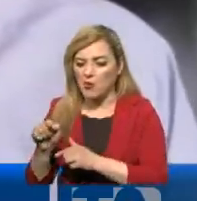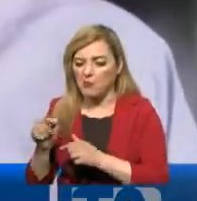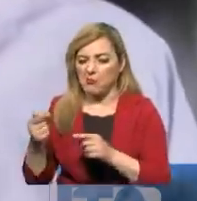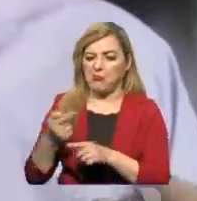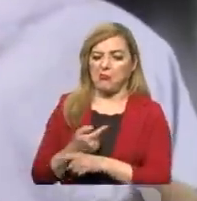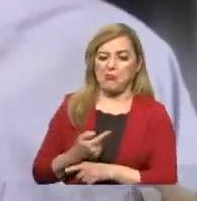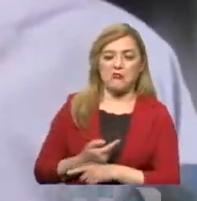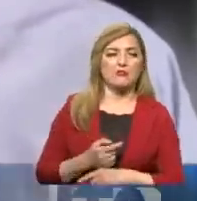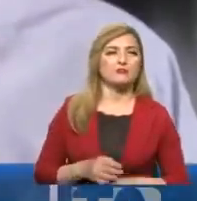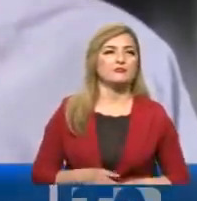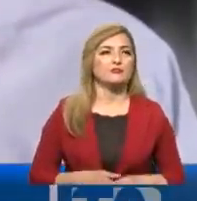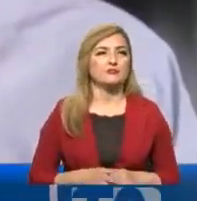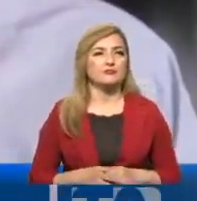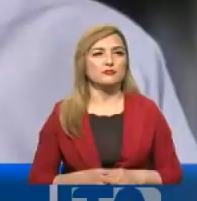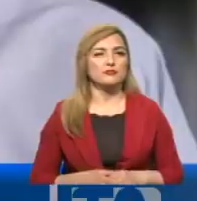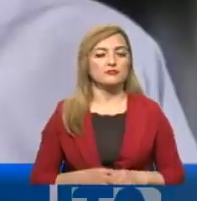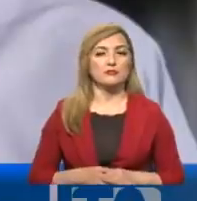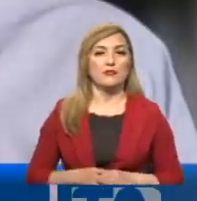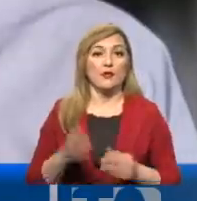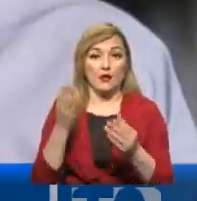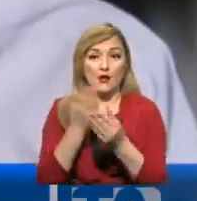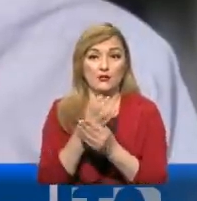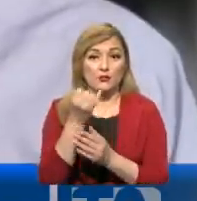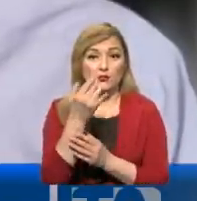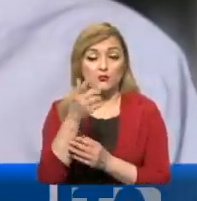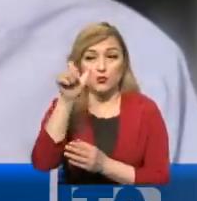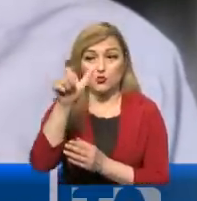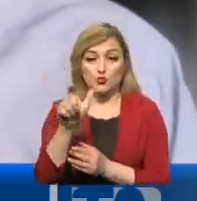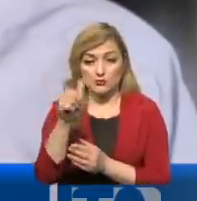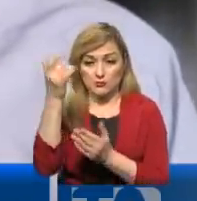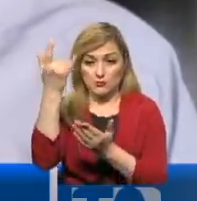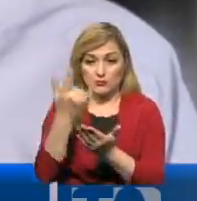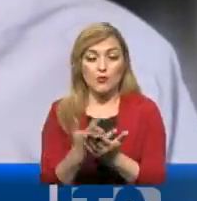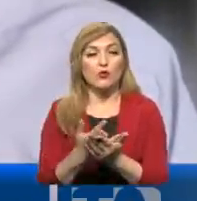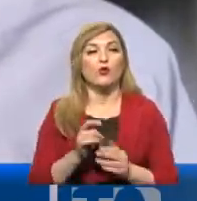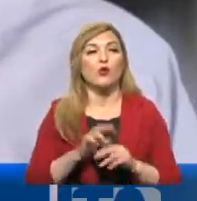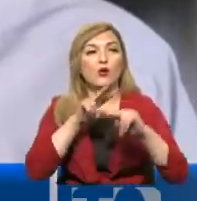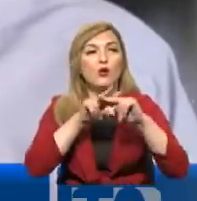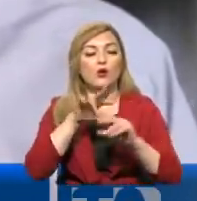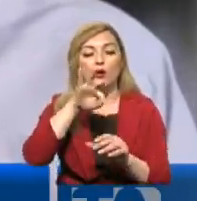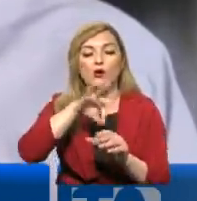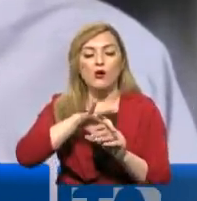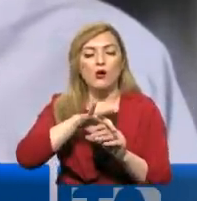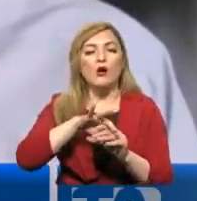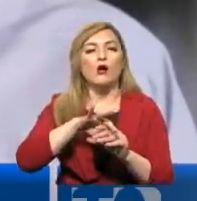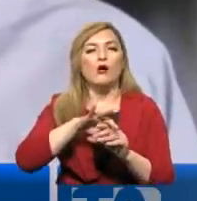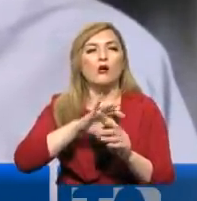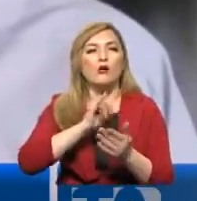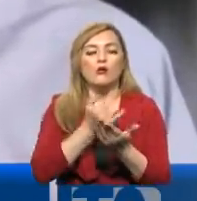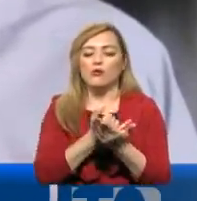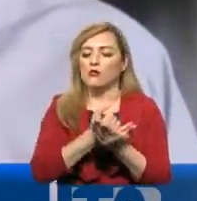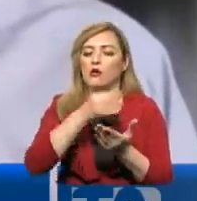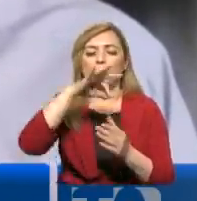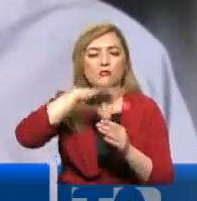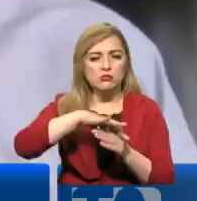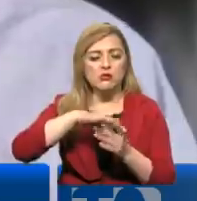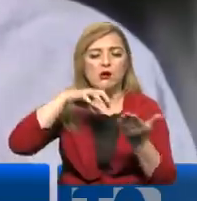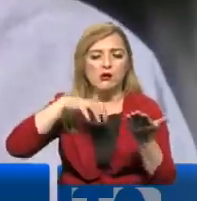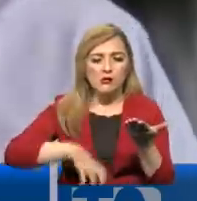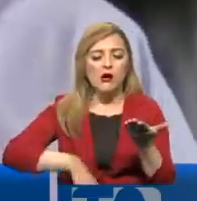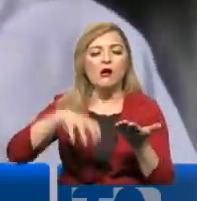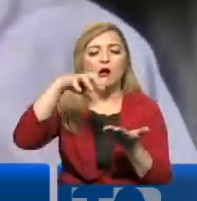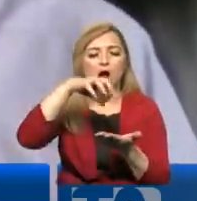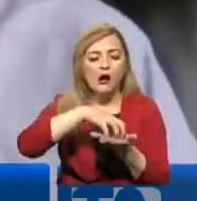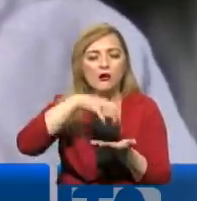cualquier ciudadano descargarse el acta de escrutinio, verificar la votación por junta receptora del voto, por parroquia, por cantón, por